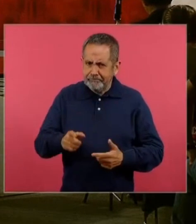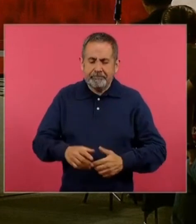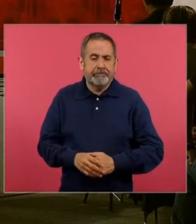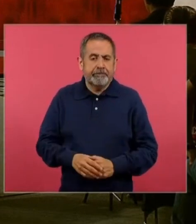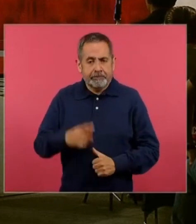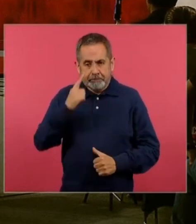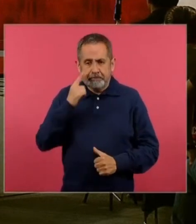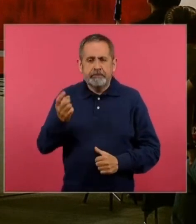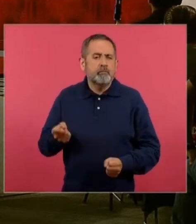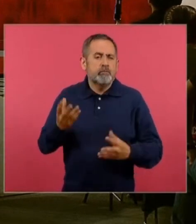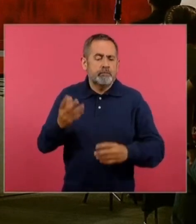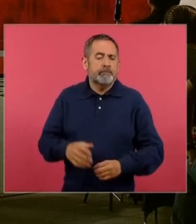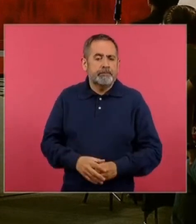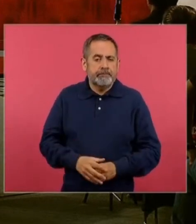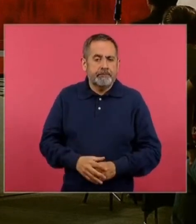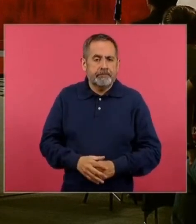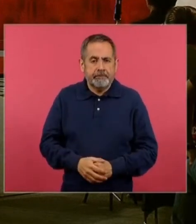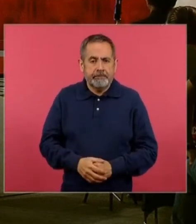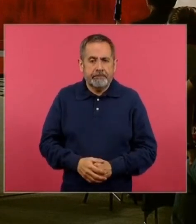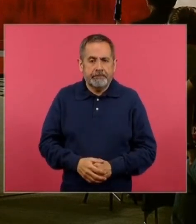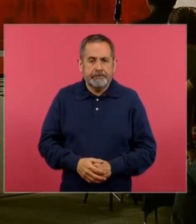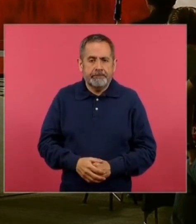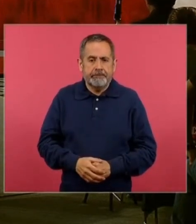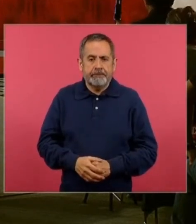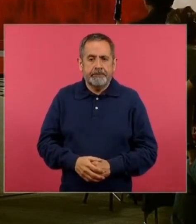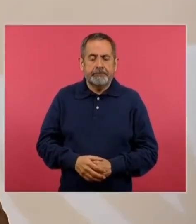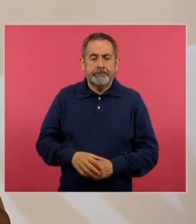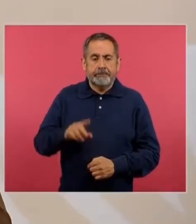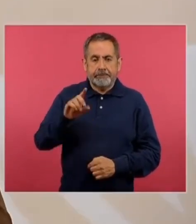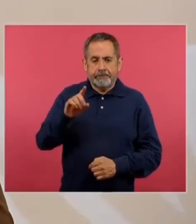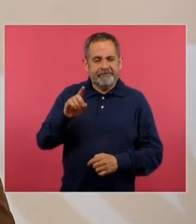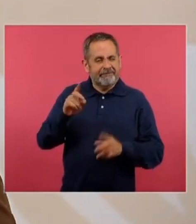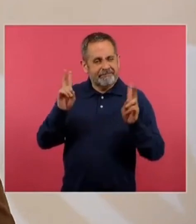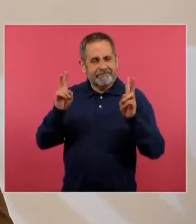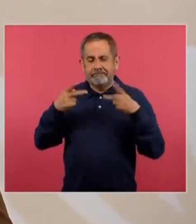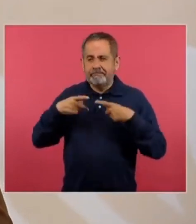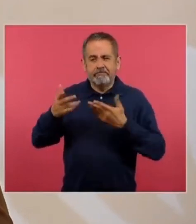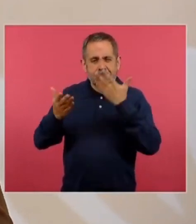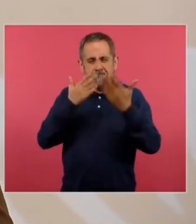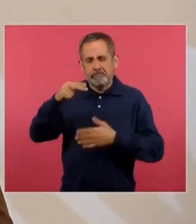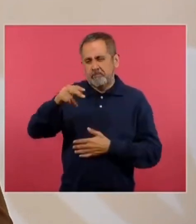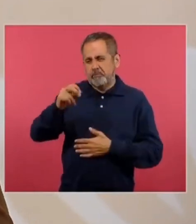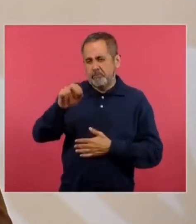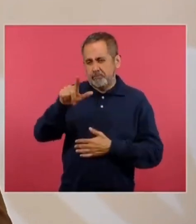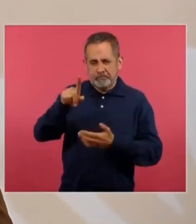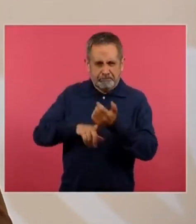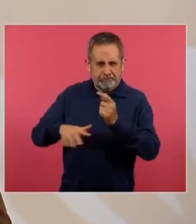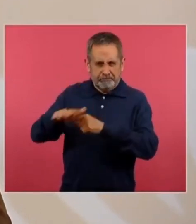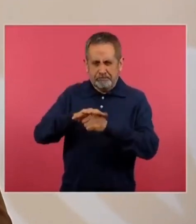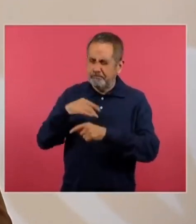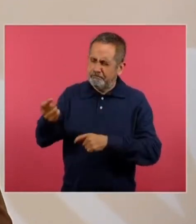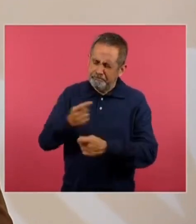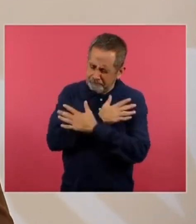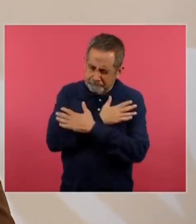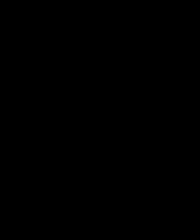Veamos los números. En el caso de la de GESUM, de los normalistas, que les mando un fuerte abrazo a todos los normalistas